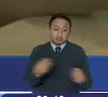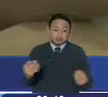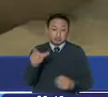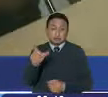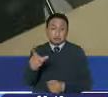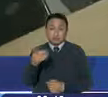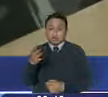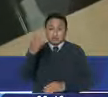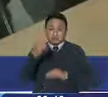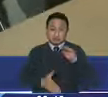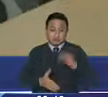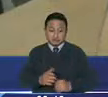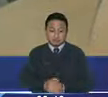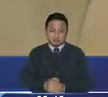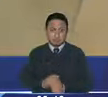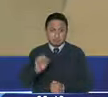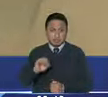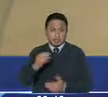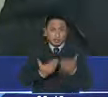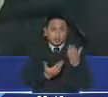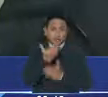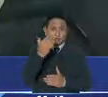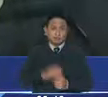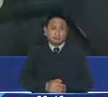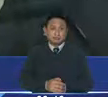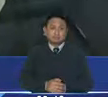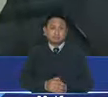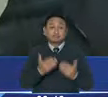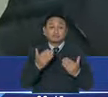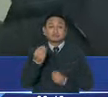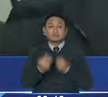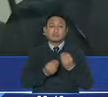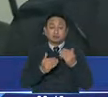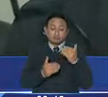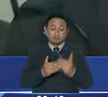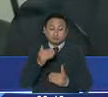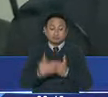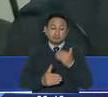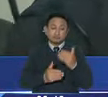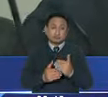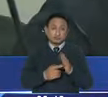ya caducó, aún está tiempo de adquirirlo. Y los pasos para obtener el duplicado de la